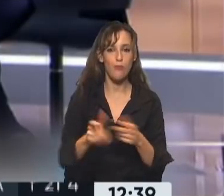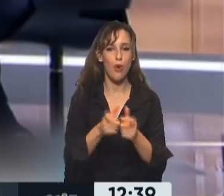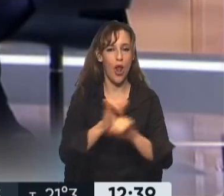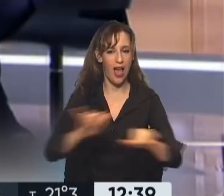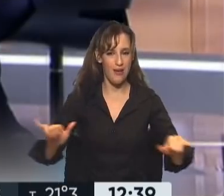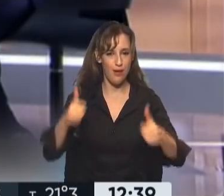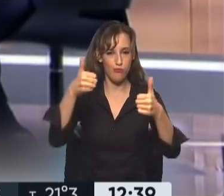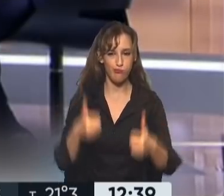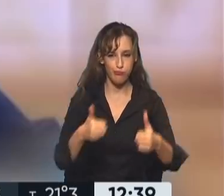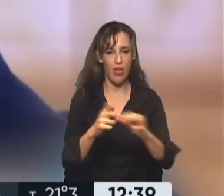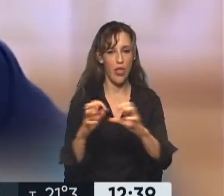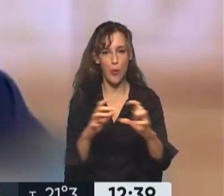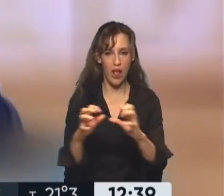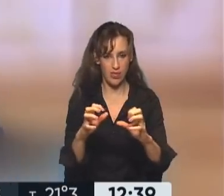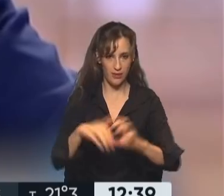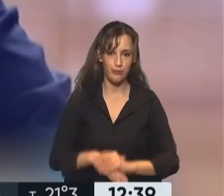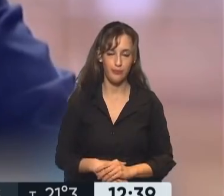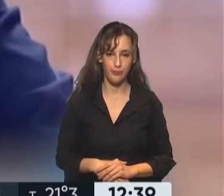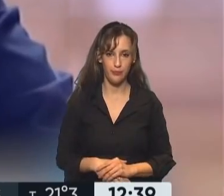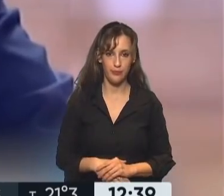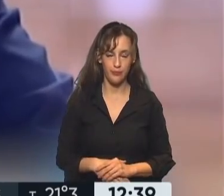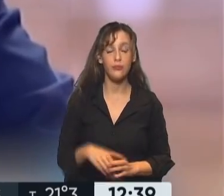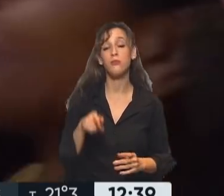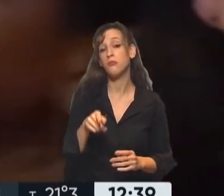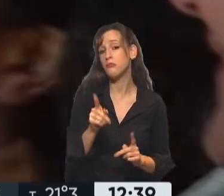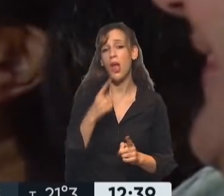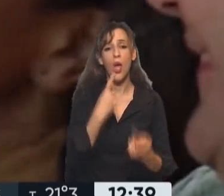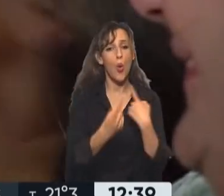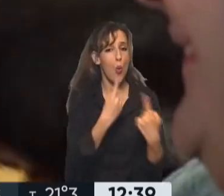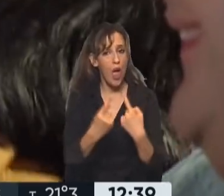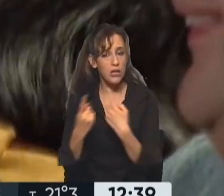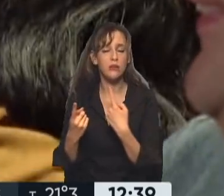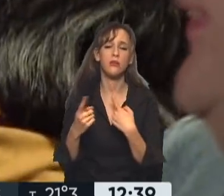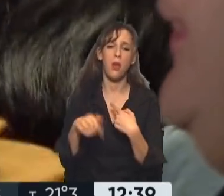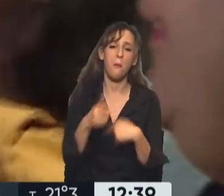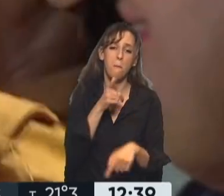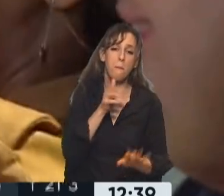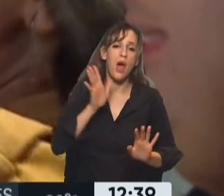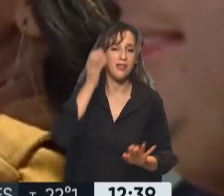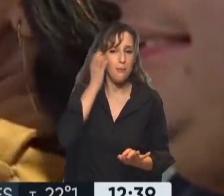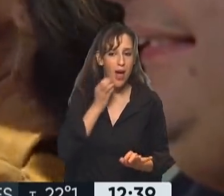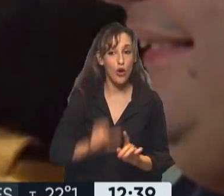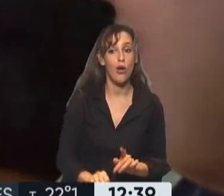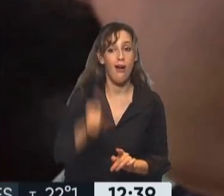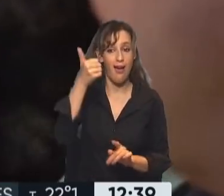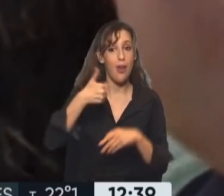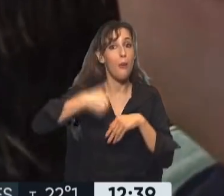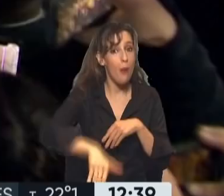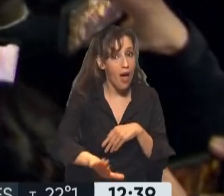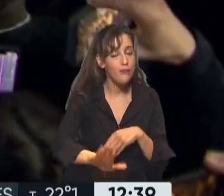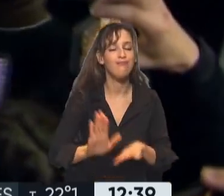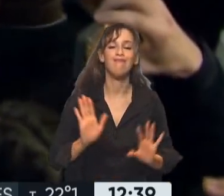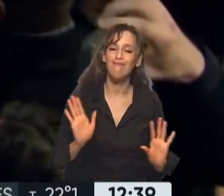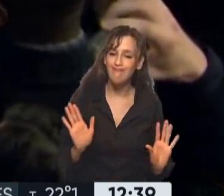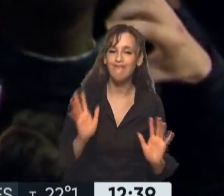una instancia que puede ser decisiva. Si bien las encuestas predicen un triunfo de Emmanuel Macron, este se daría por un